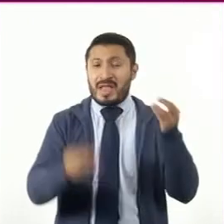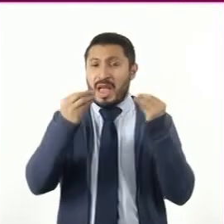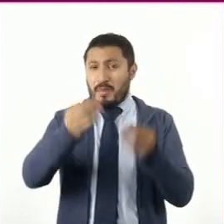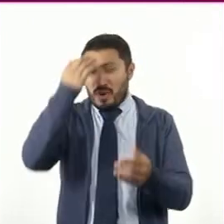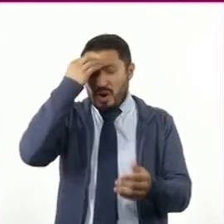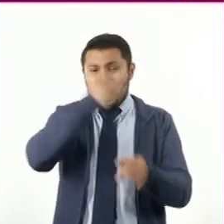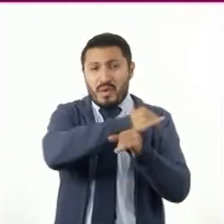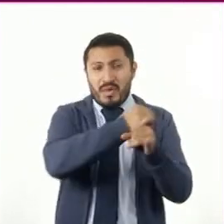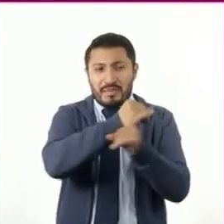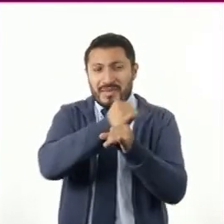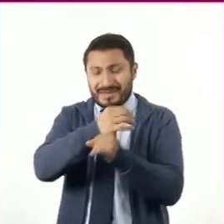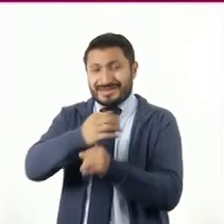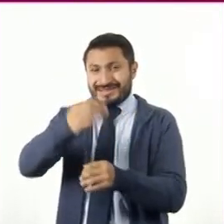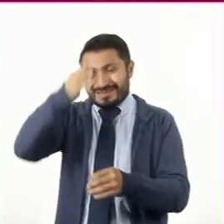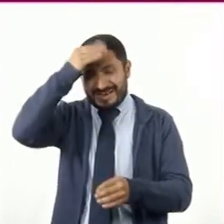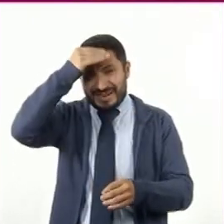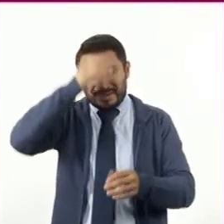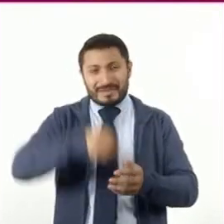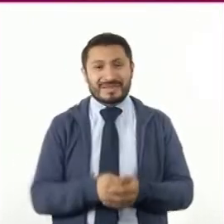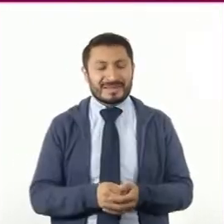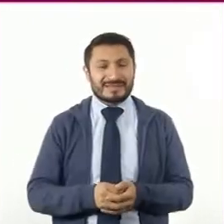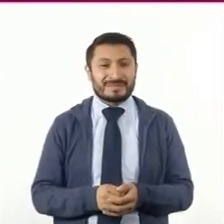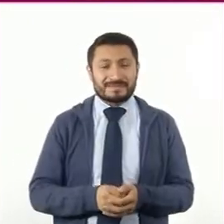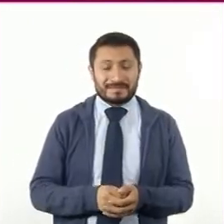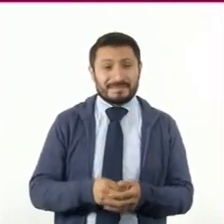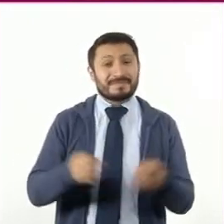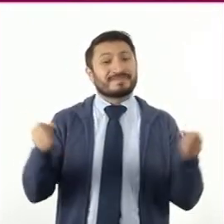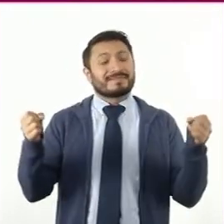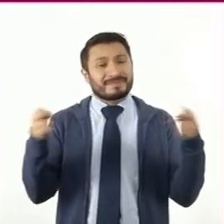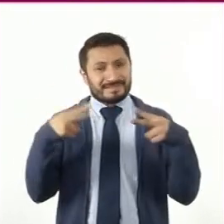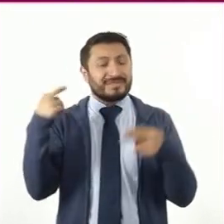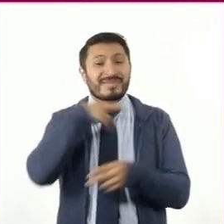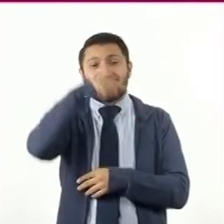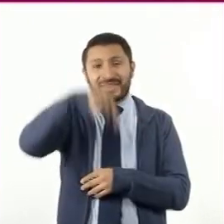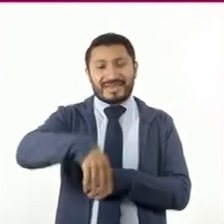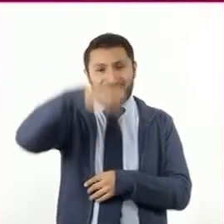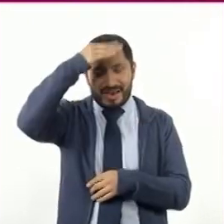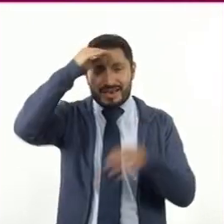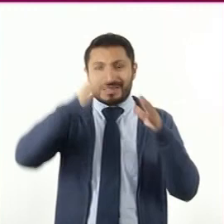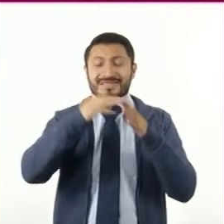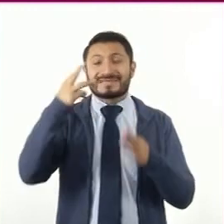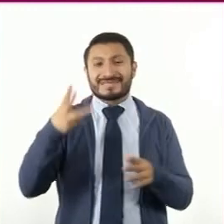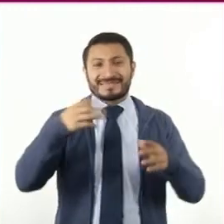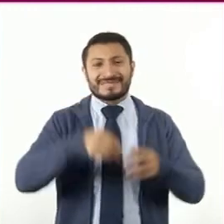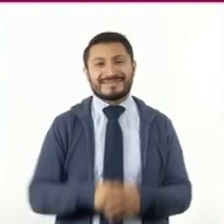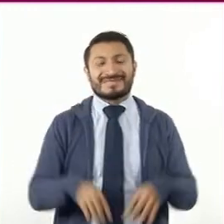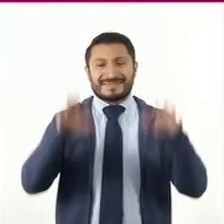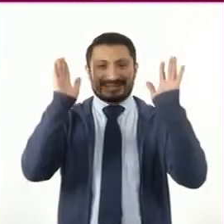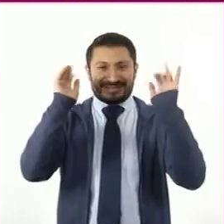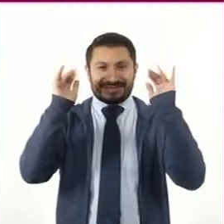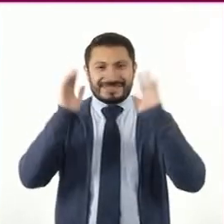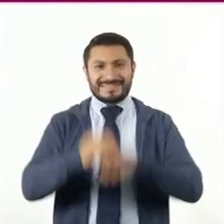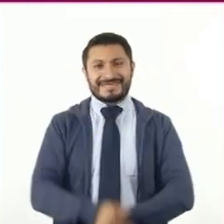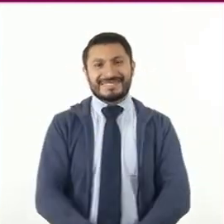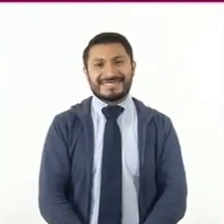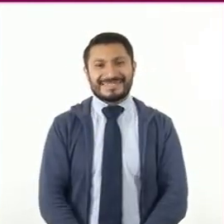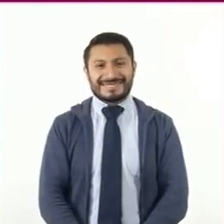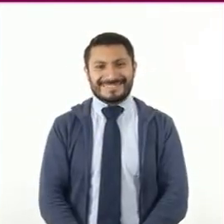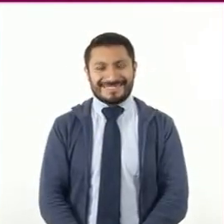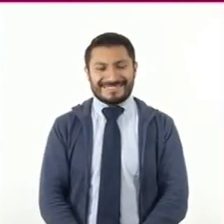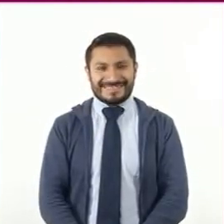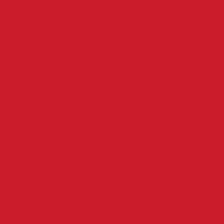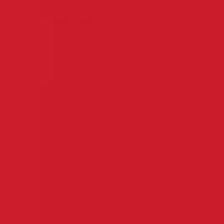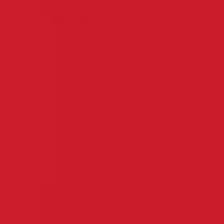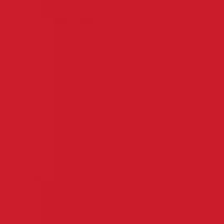mucho por explorar y descubrir. Así que nos vemos pronto aquí, en Aprende en Casa 3. Hasta la próxima.